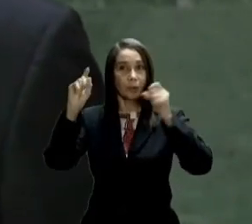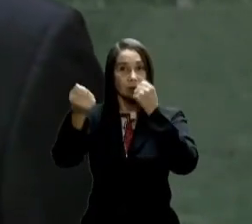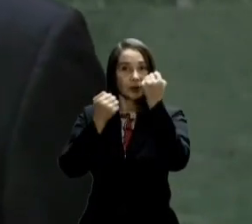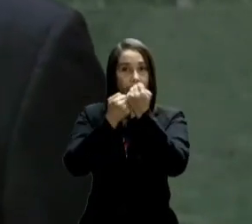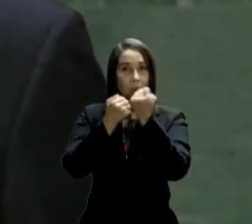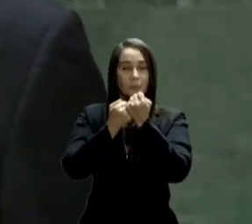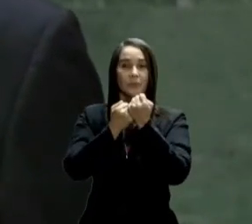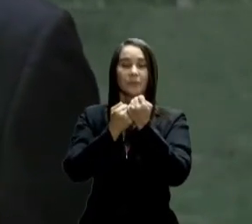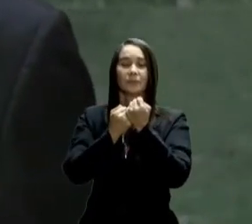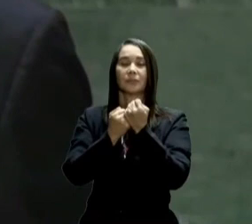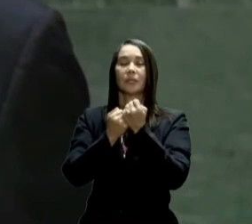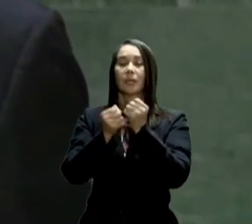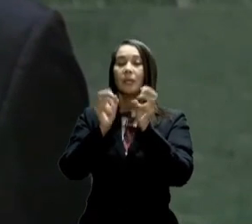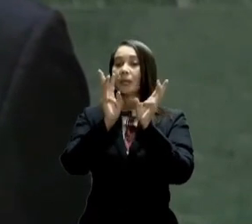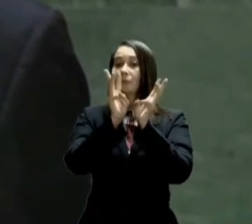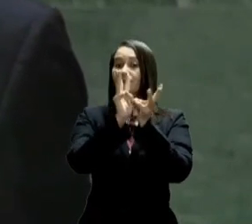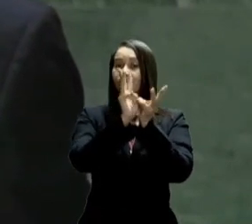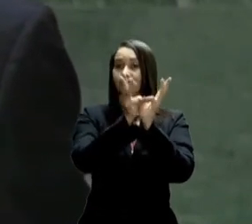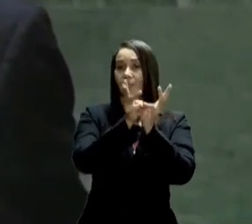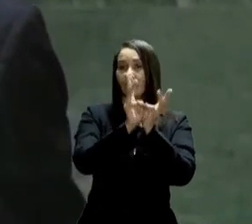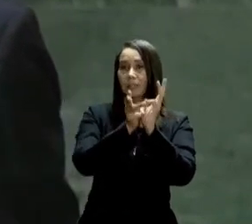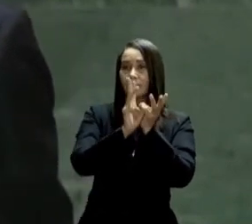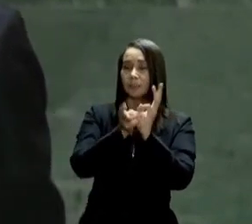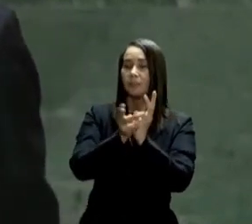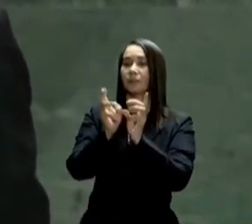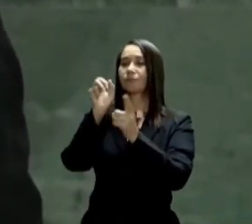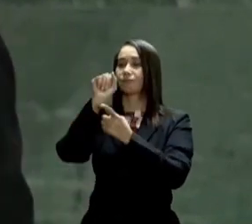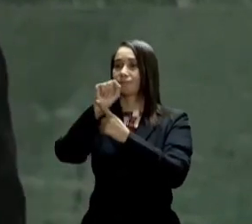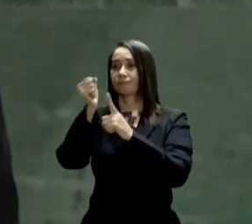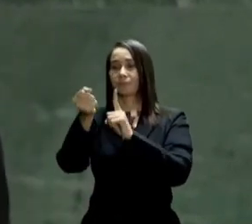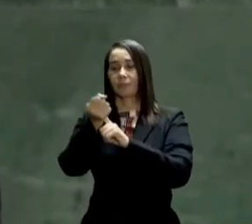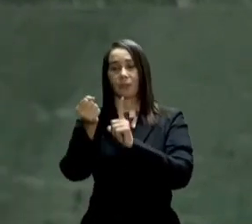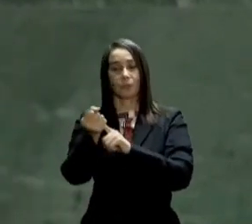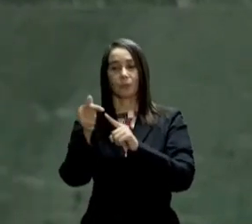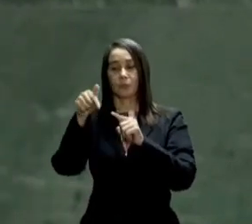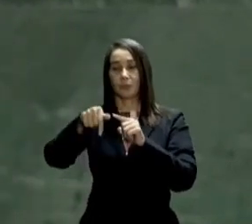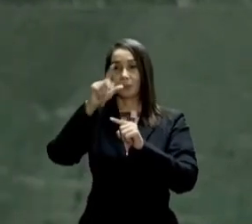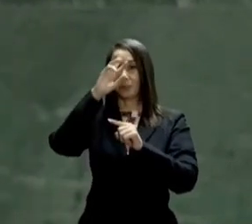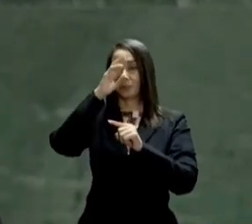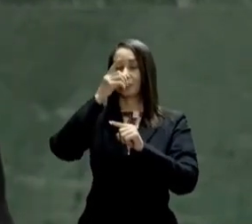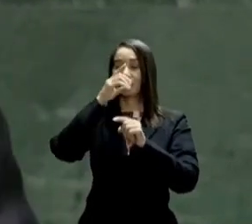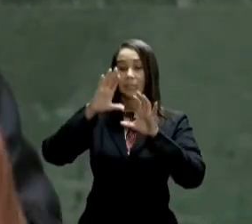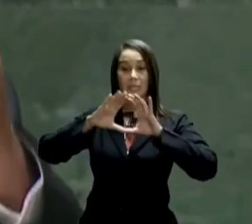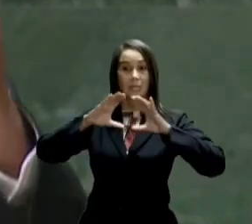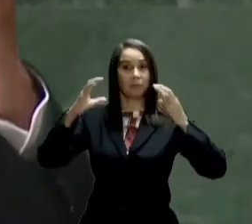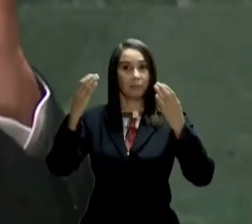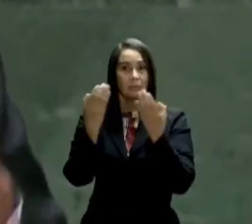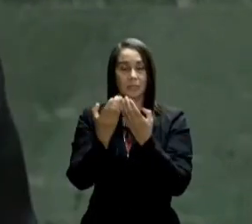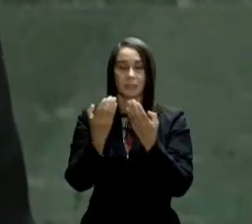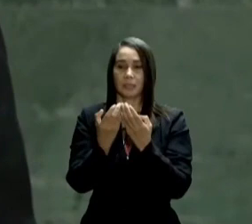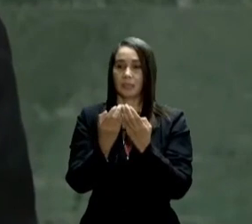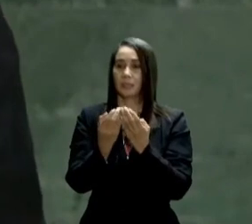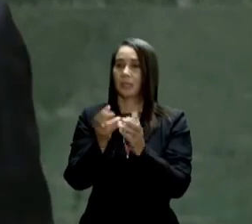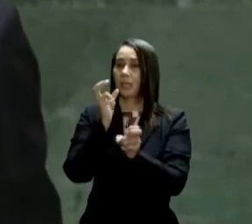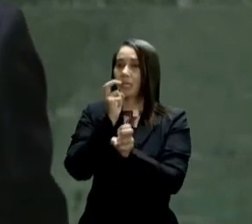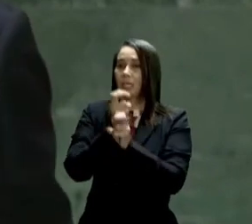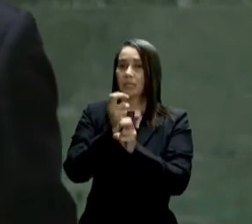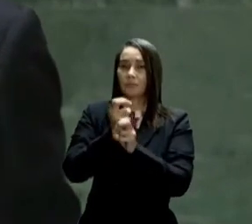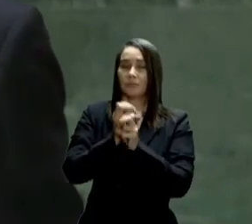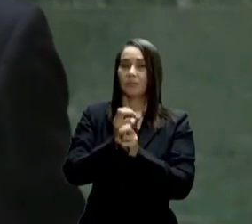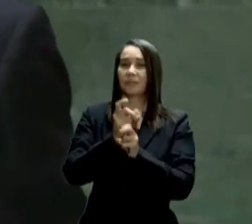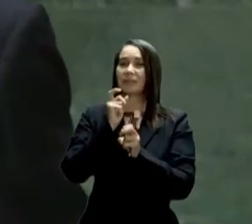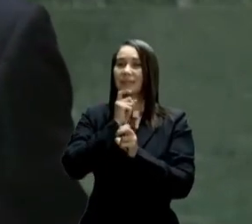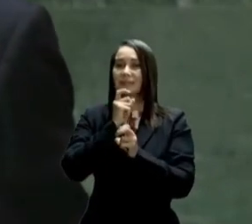crisis generadas por el cambio climático han tenido impactos devastadores para nuestro planeta y para nuestras sociedades, como